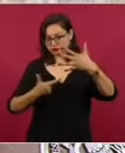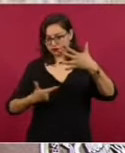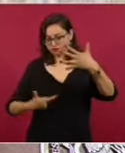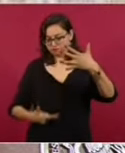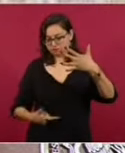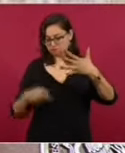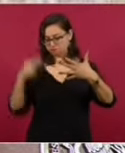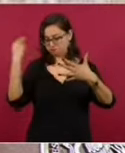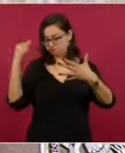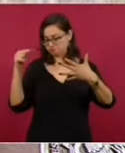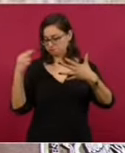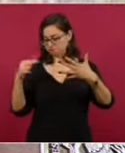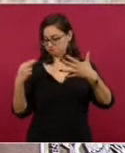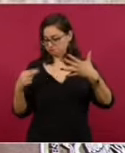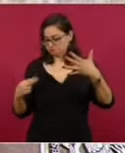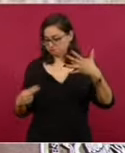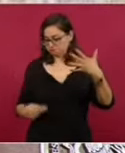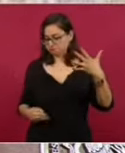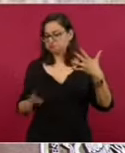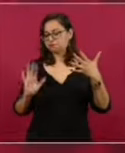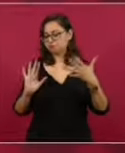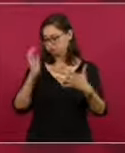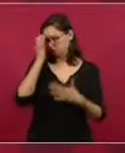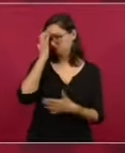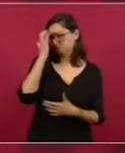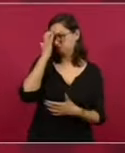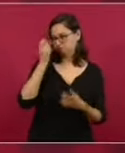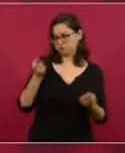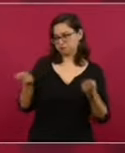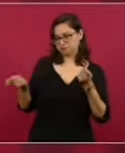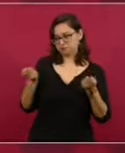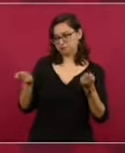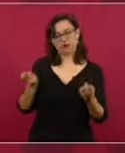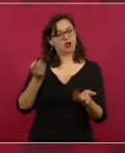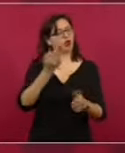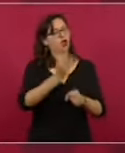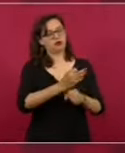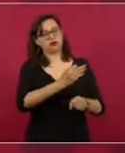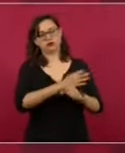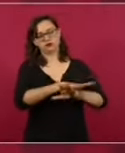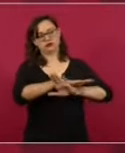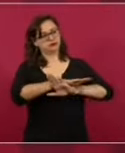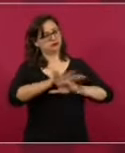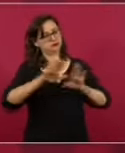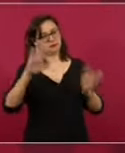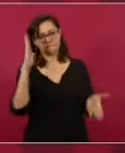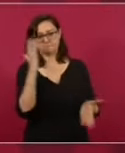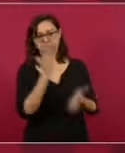Pero ya no, es así.